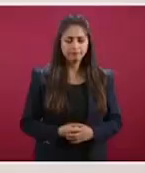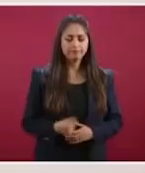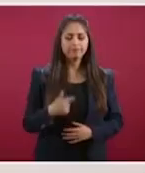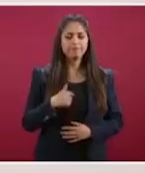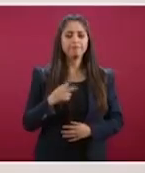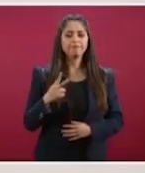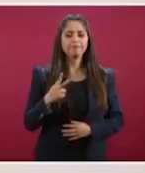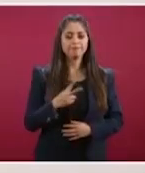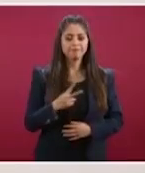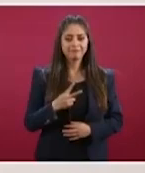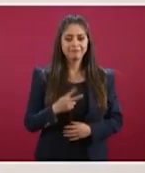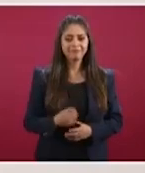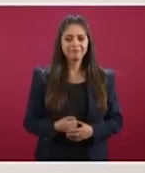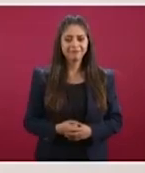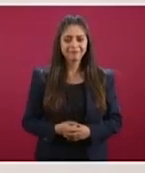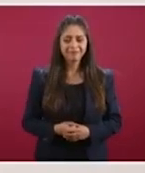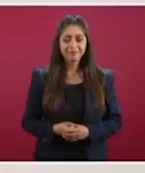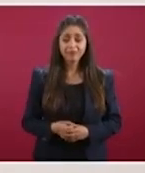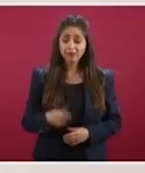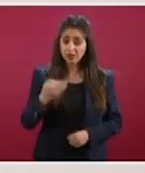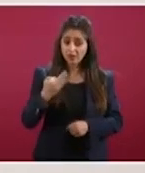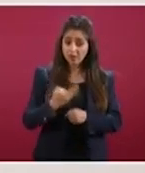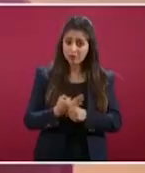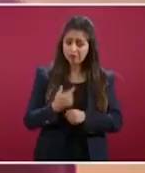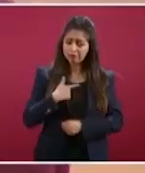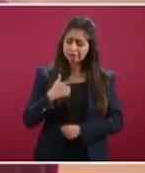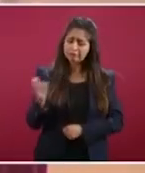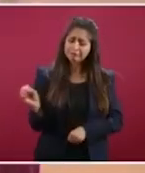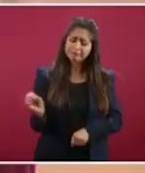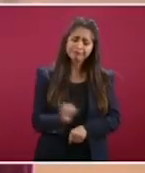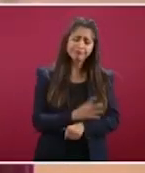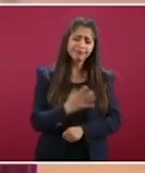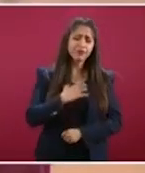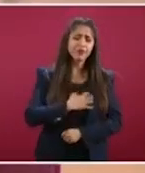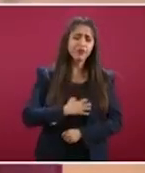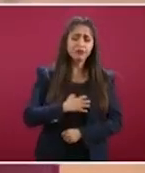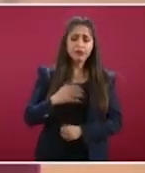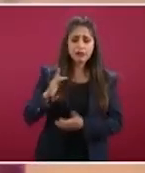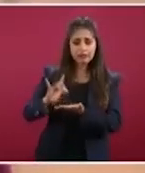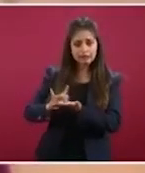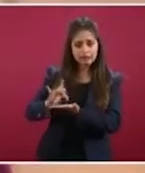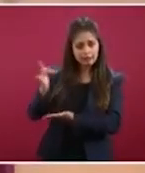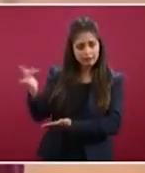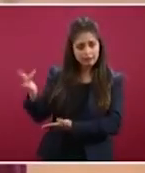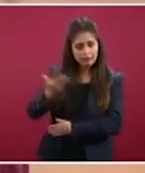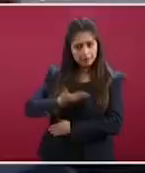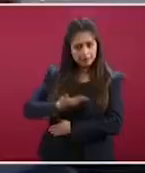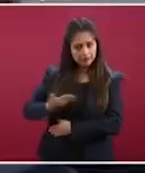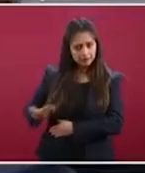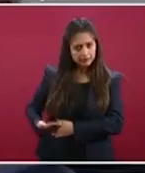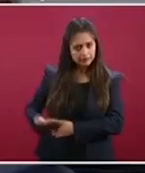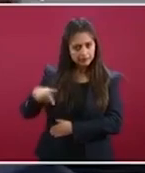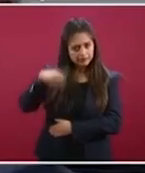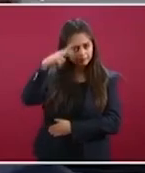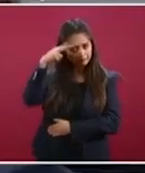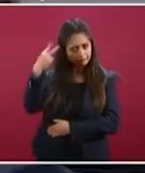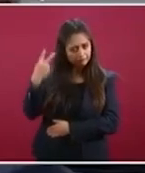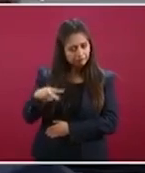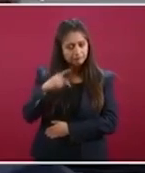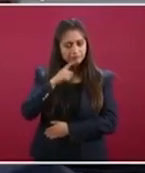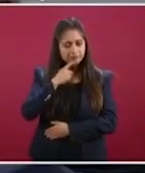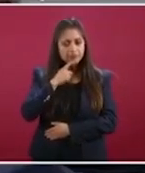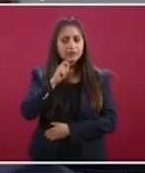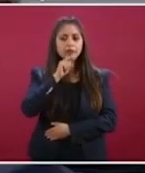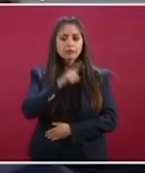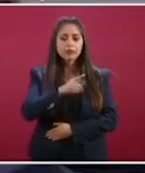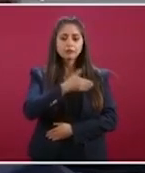mexicano. El día de hoy me encuentro tan contenta y agradezco al presidente Andrés Manuel López Obrador y a la directora de